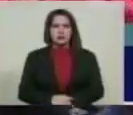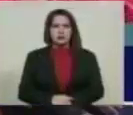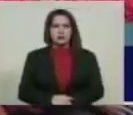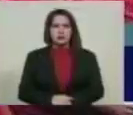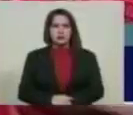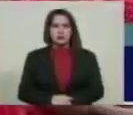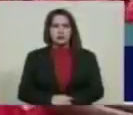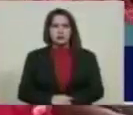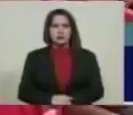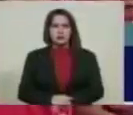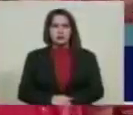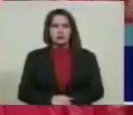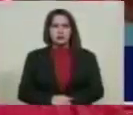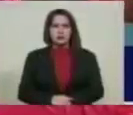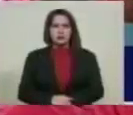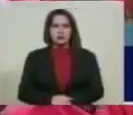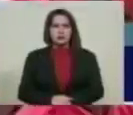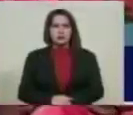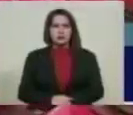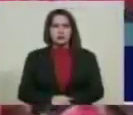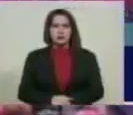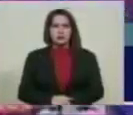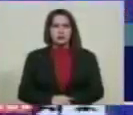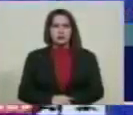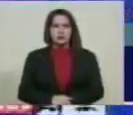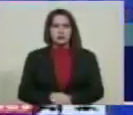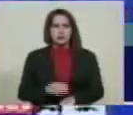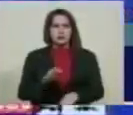Yo siempre a todos les digo la verdad.